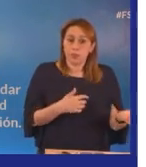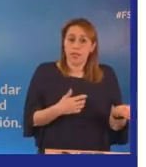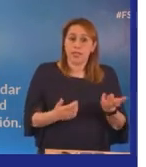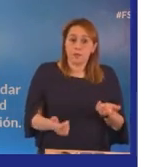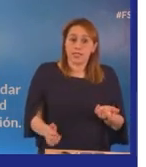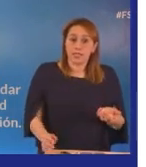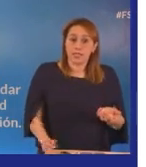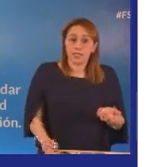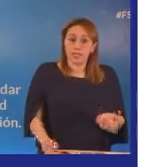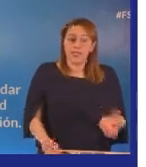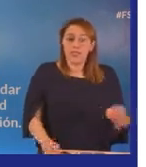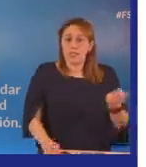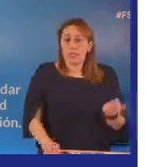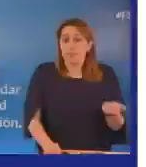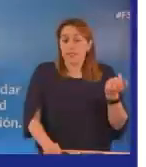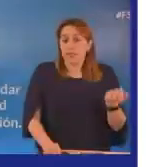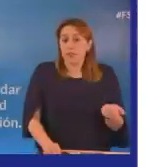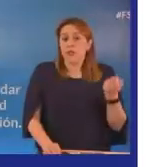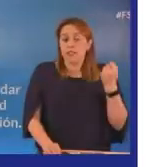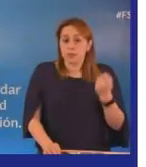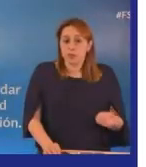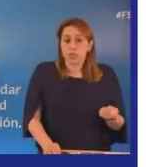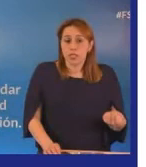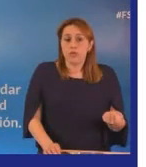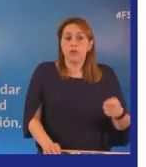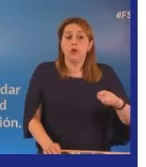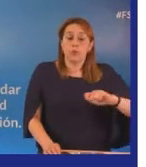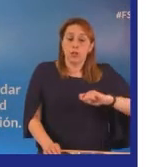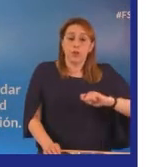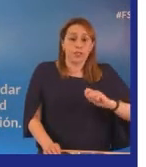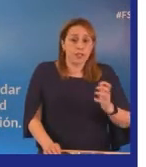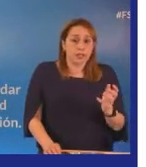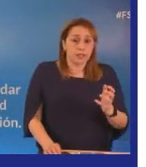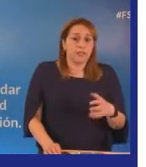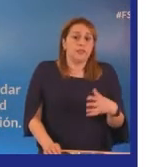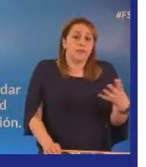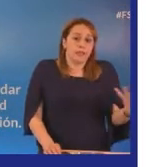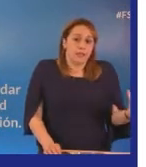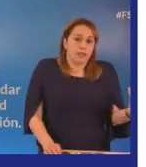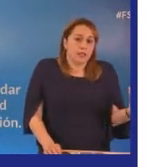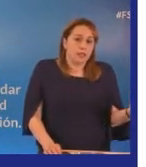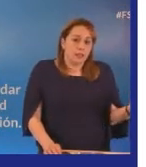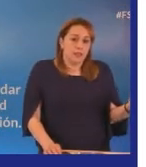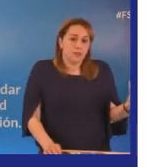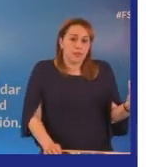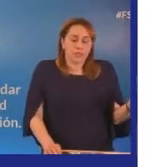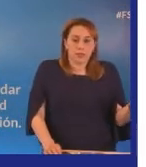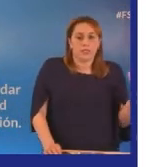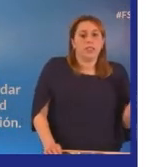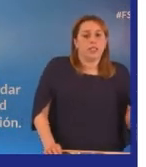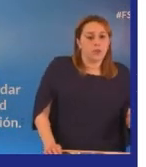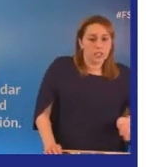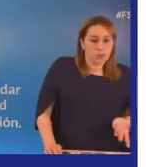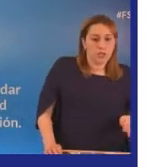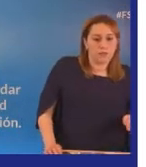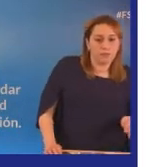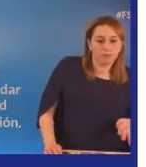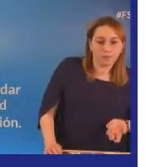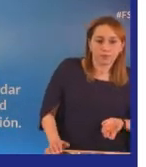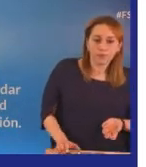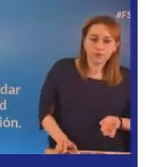fecha, pues para que el paciente, identificando el dispositivo, pueda orientarse de manera más fácil y con